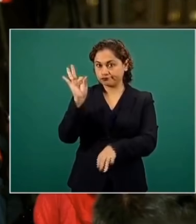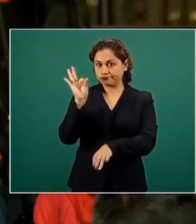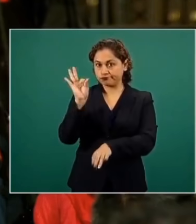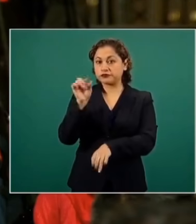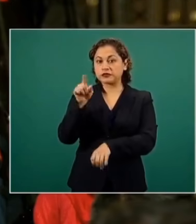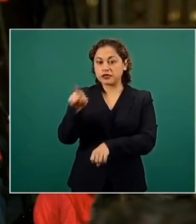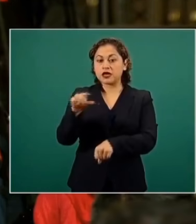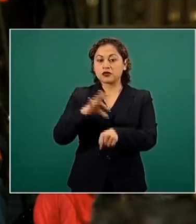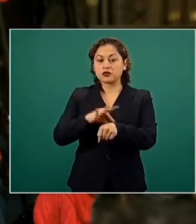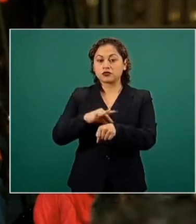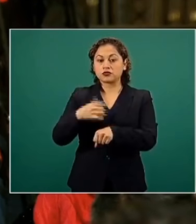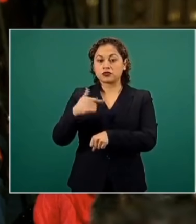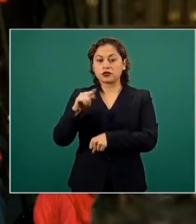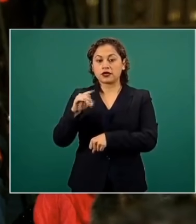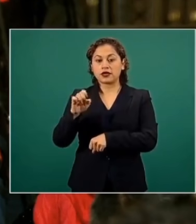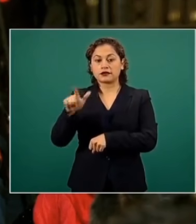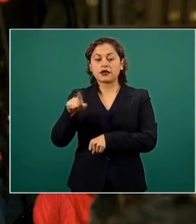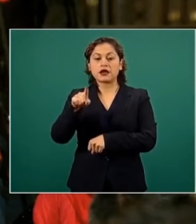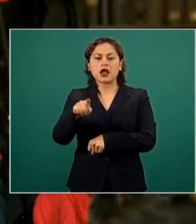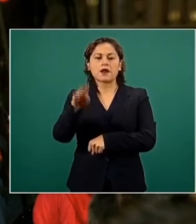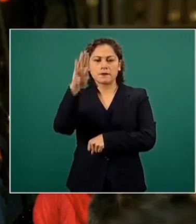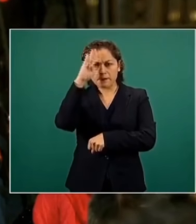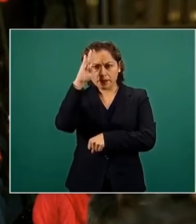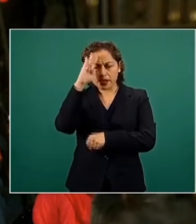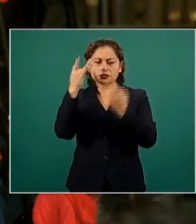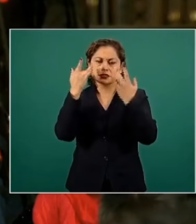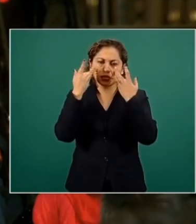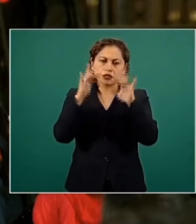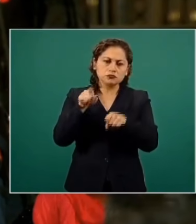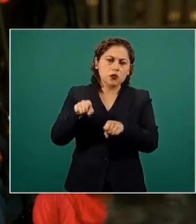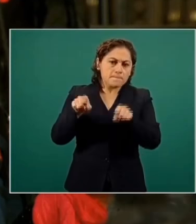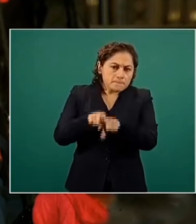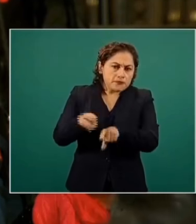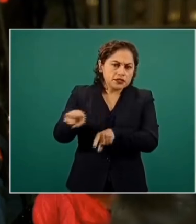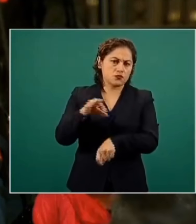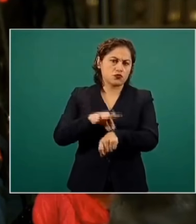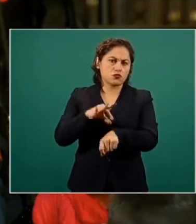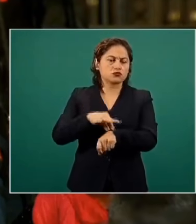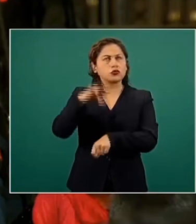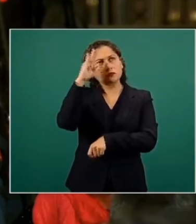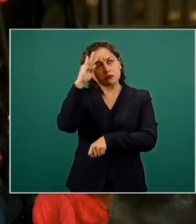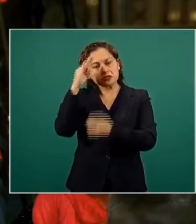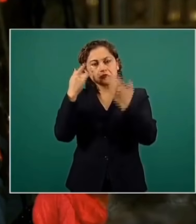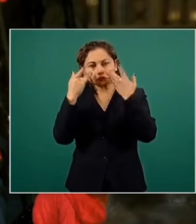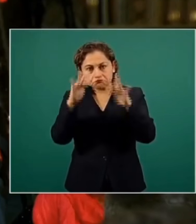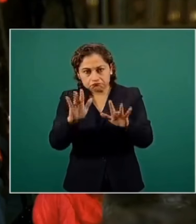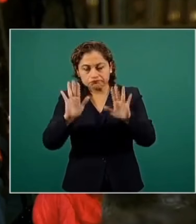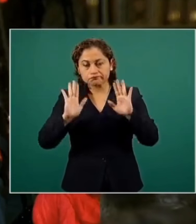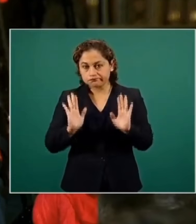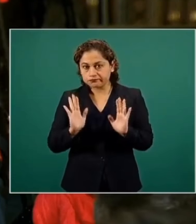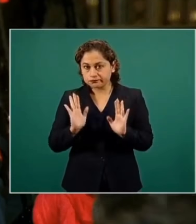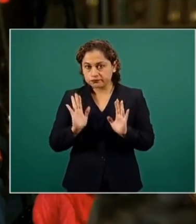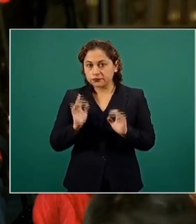doctor ya estaría pensando en su renuncia, o sea que ya es algo que estaría pensando el propio doctor Hugo López-Gatell. Y rescato lo que